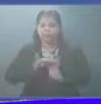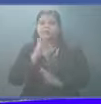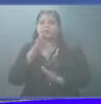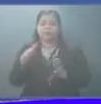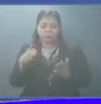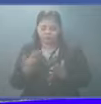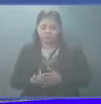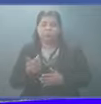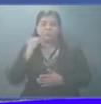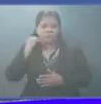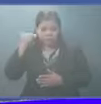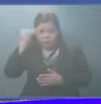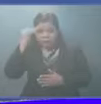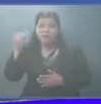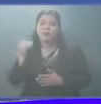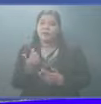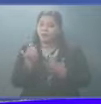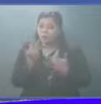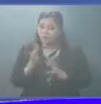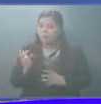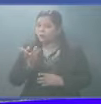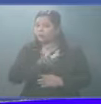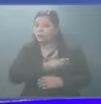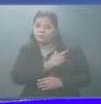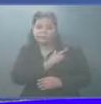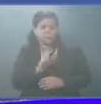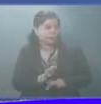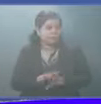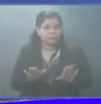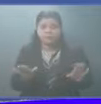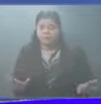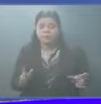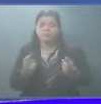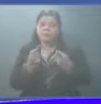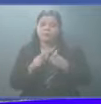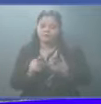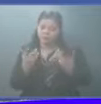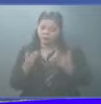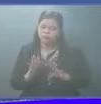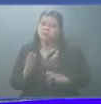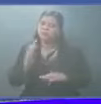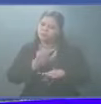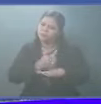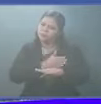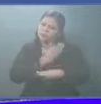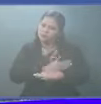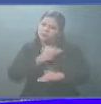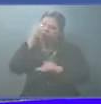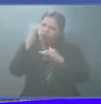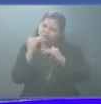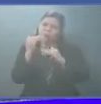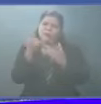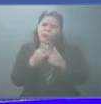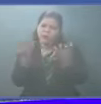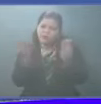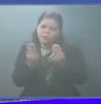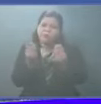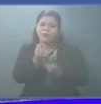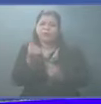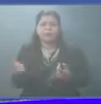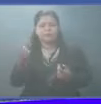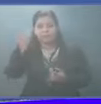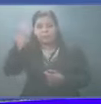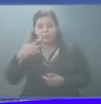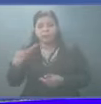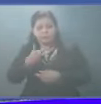pues los adultos mayores. Así es que no hemos salido de ella todavía, aunque sí ha disminuido. Y es muy importante saber qué tratamiento